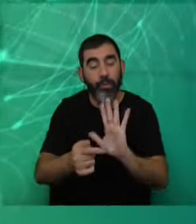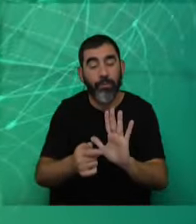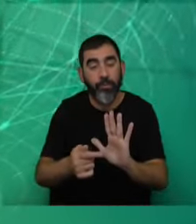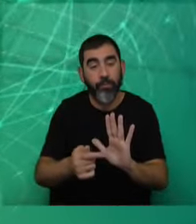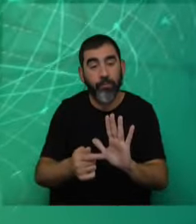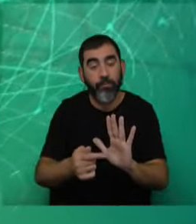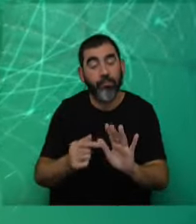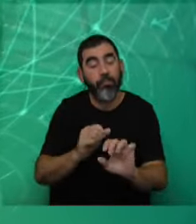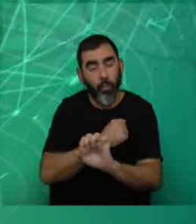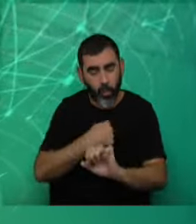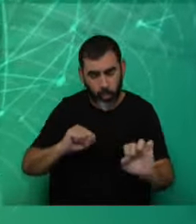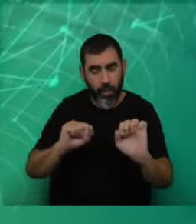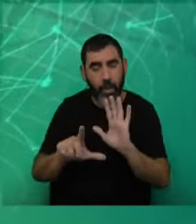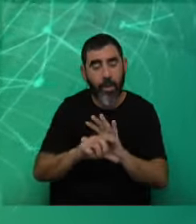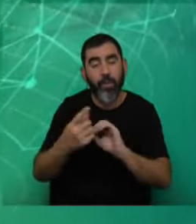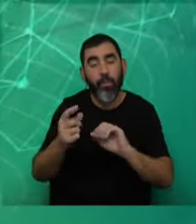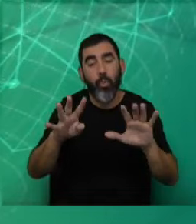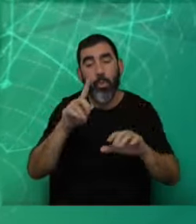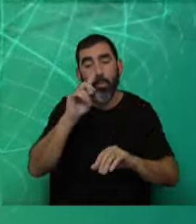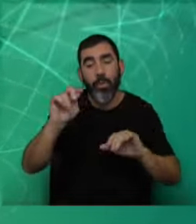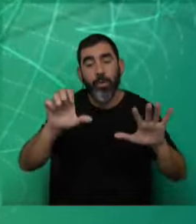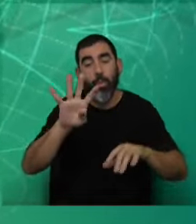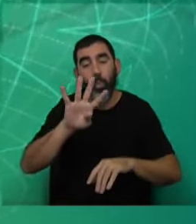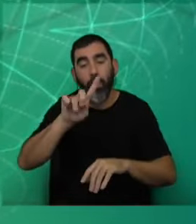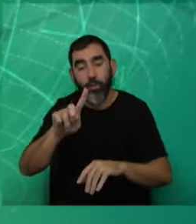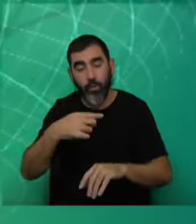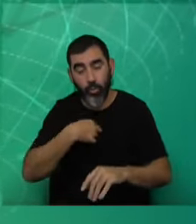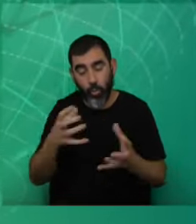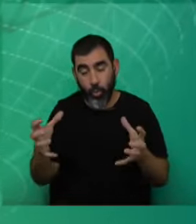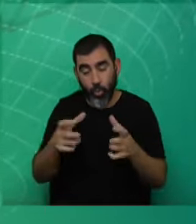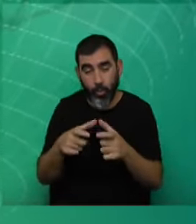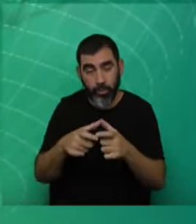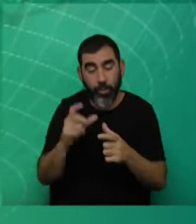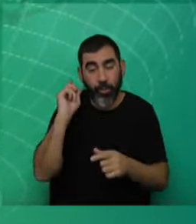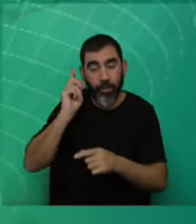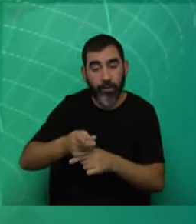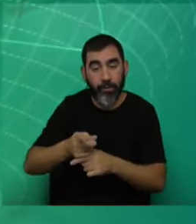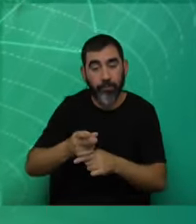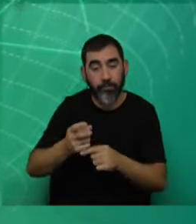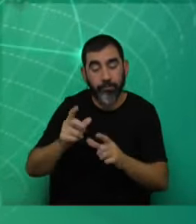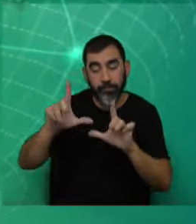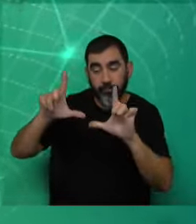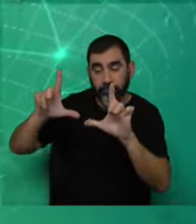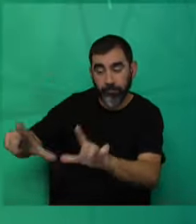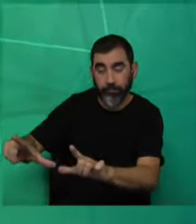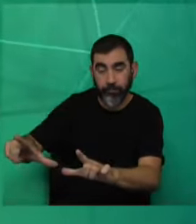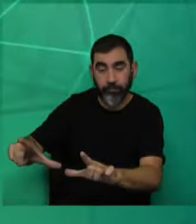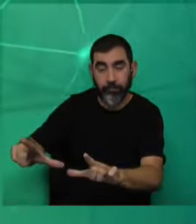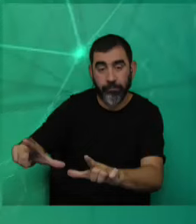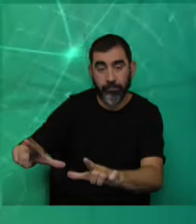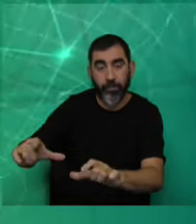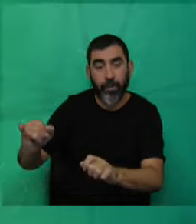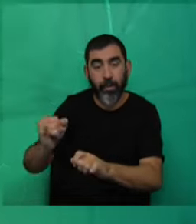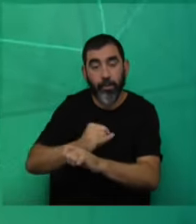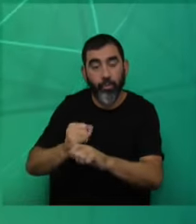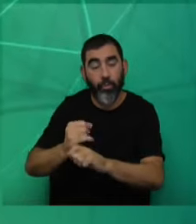en base a las potestades que la ley 19.641 le torga a la comisión se resolvió se realizar mediante la colocación de una placa el